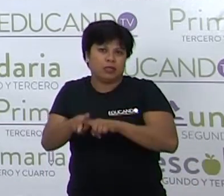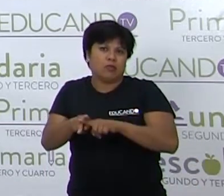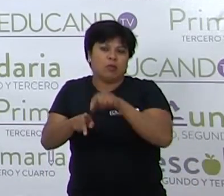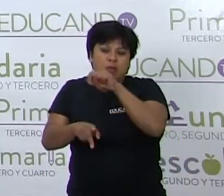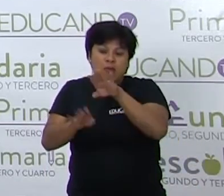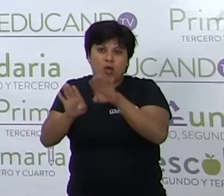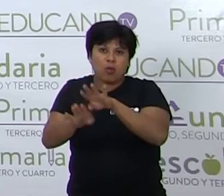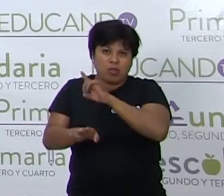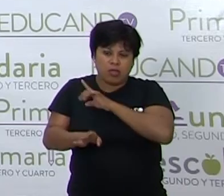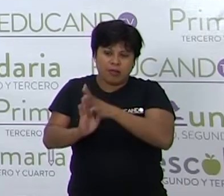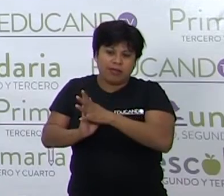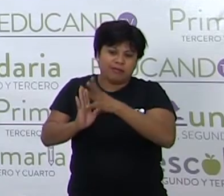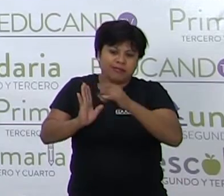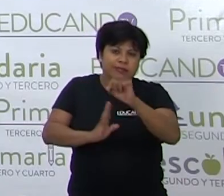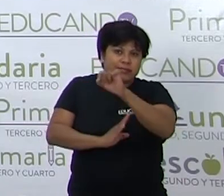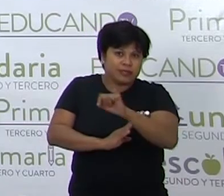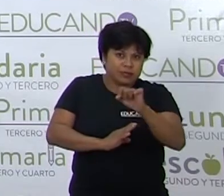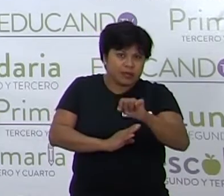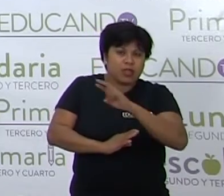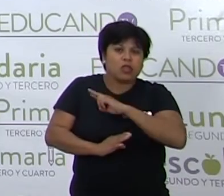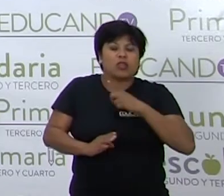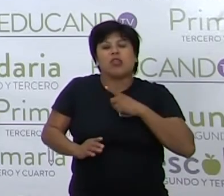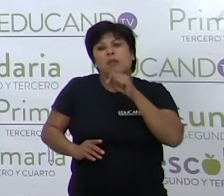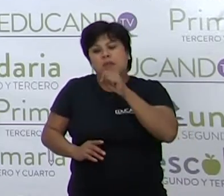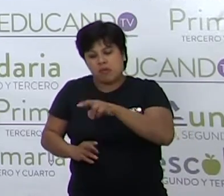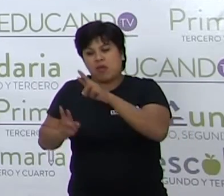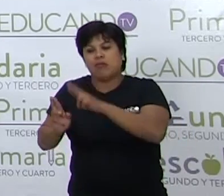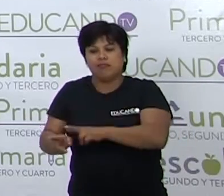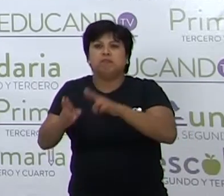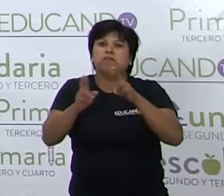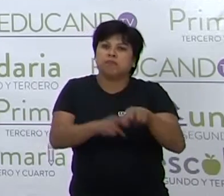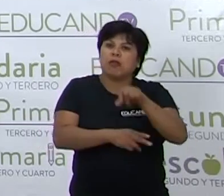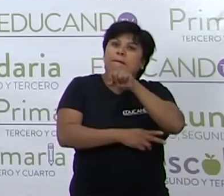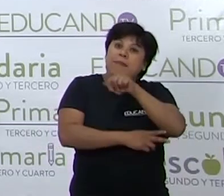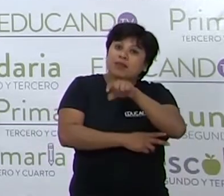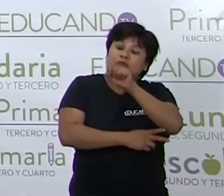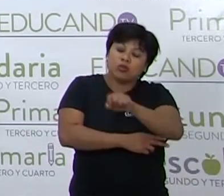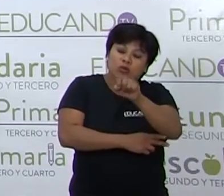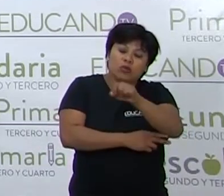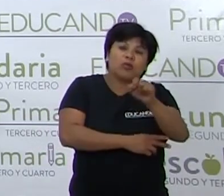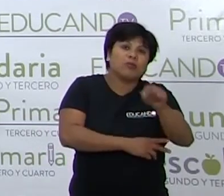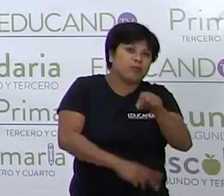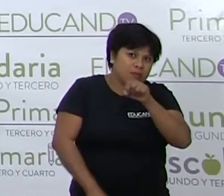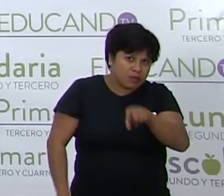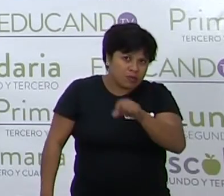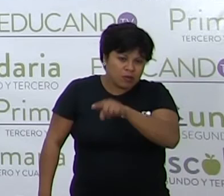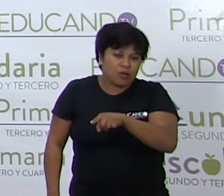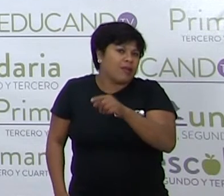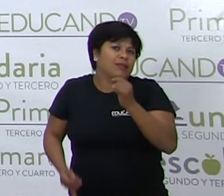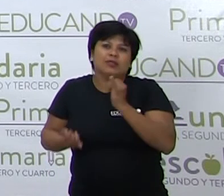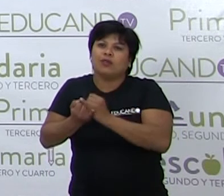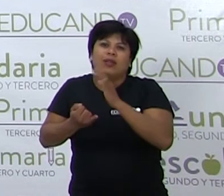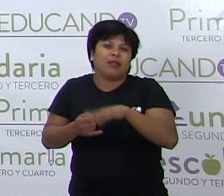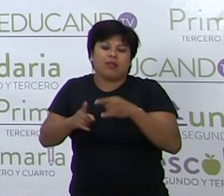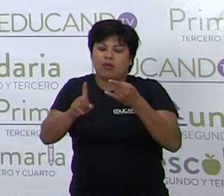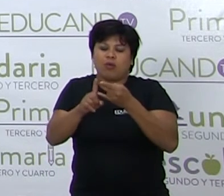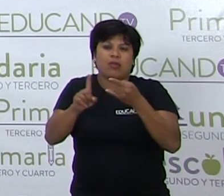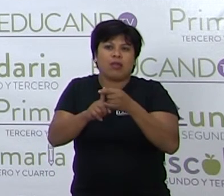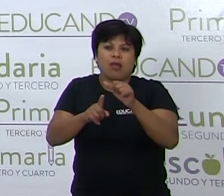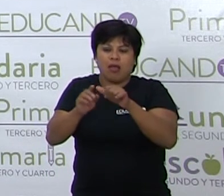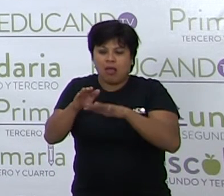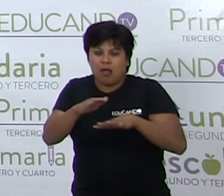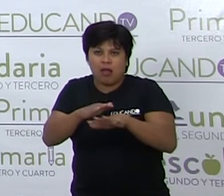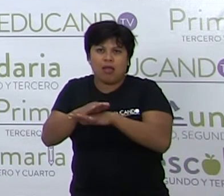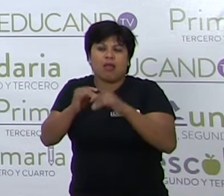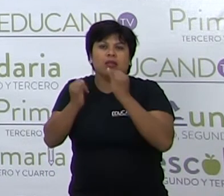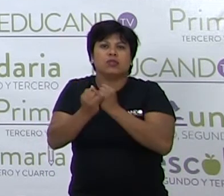entonces que estar aplicando la misma fórmula cuál es cuál es la fórmula pues la misma que el cuadrado el área sería